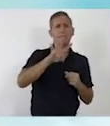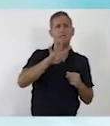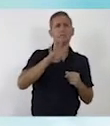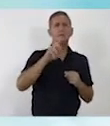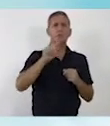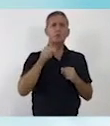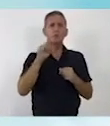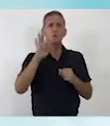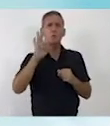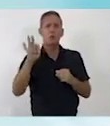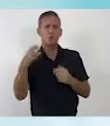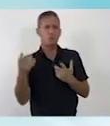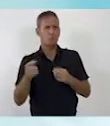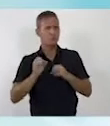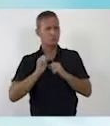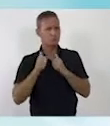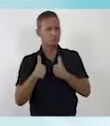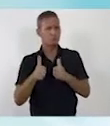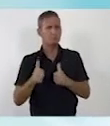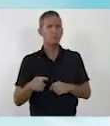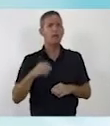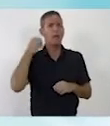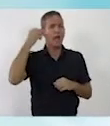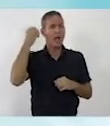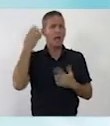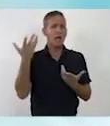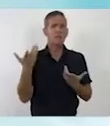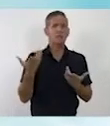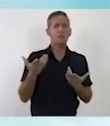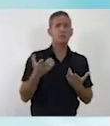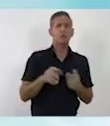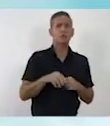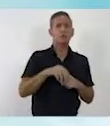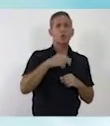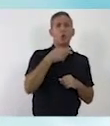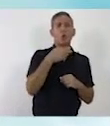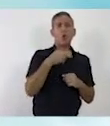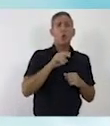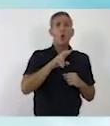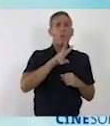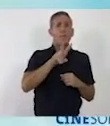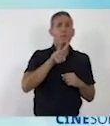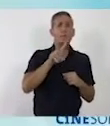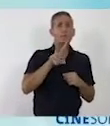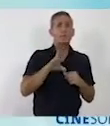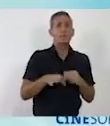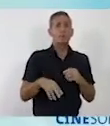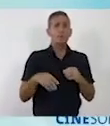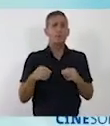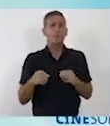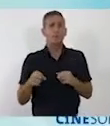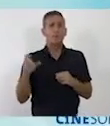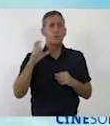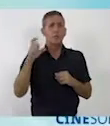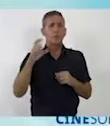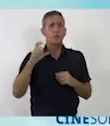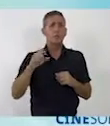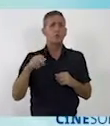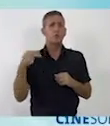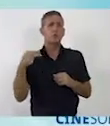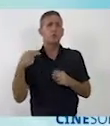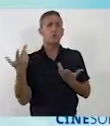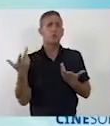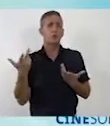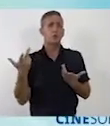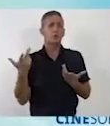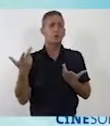ver qué pasa ahora si hacemos el análisis con el volumen de cloruro de hidrógeno. Volvemos, hacemos el cálculo